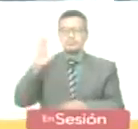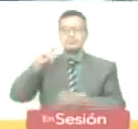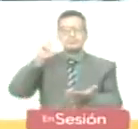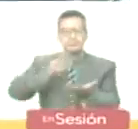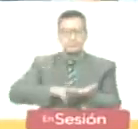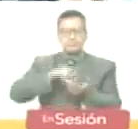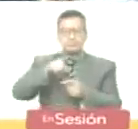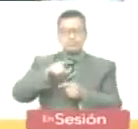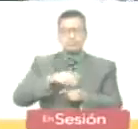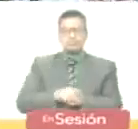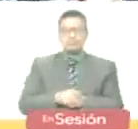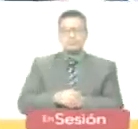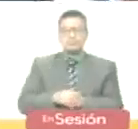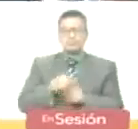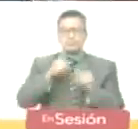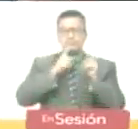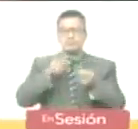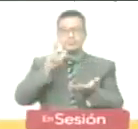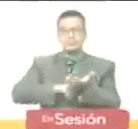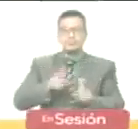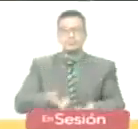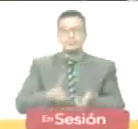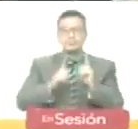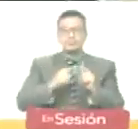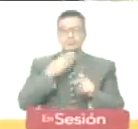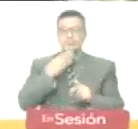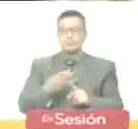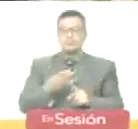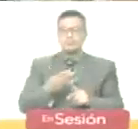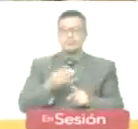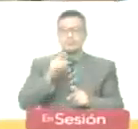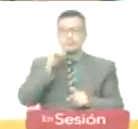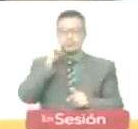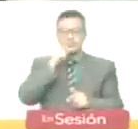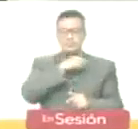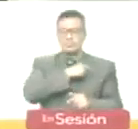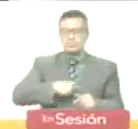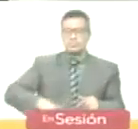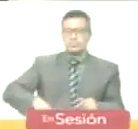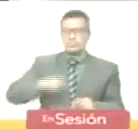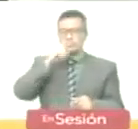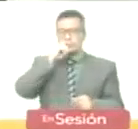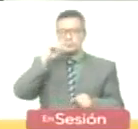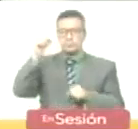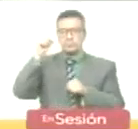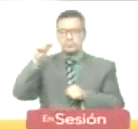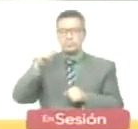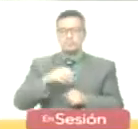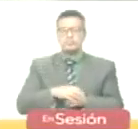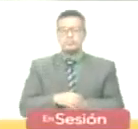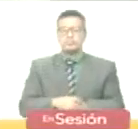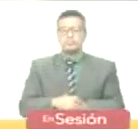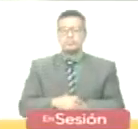aprobado. Se declara aprobada la autorización solicitada por el ciudadano Nicolás Maduro Moros,